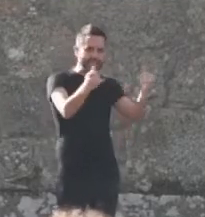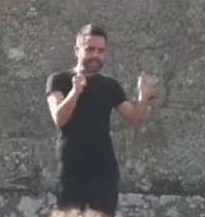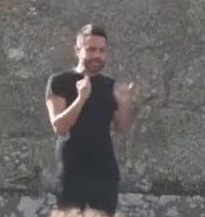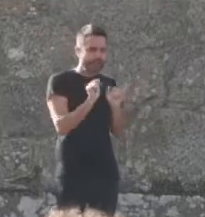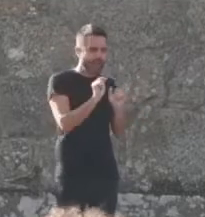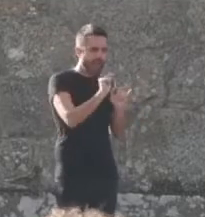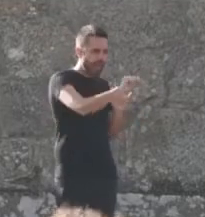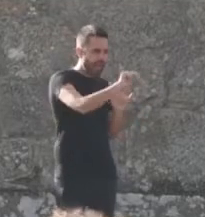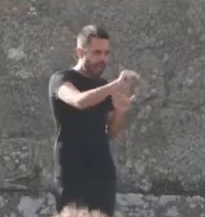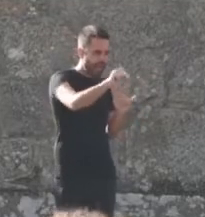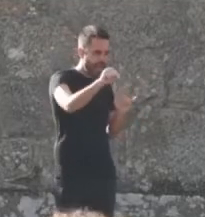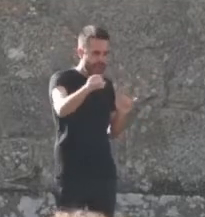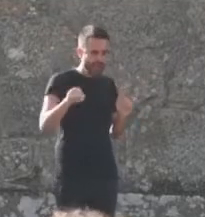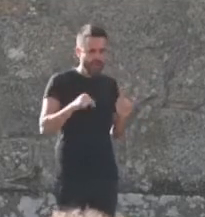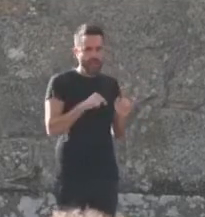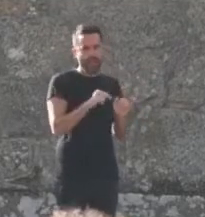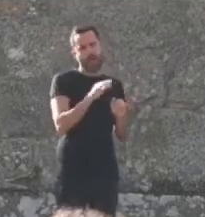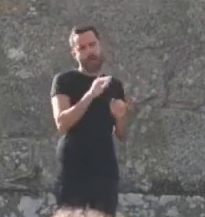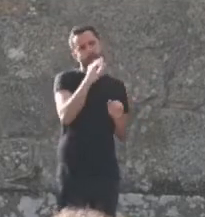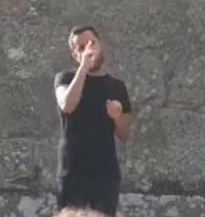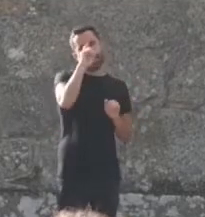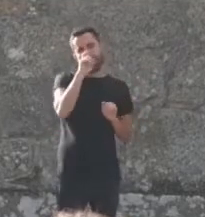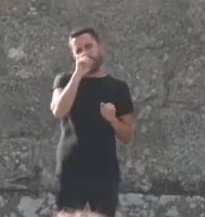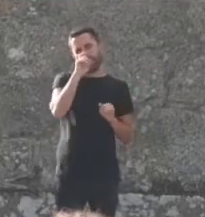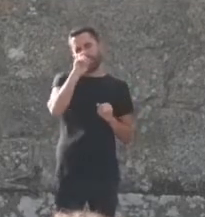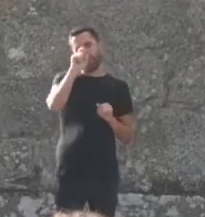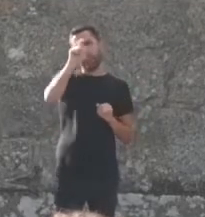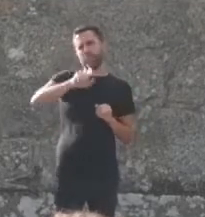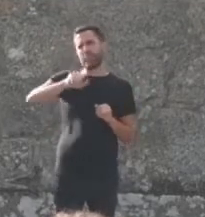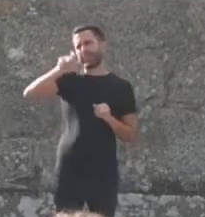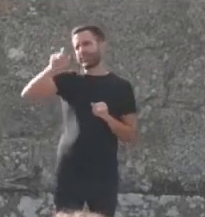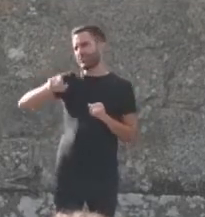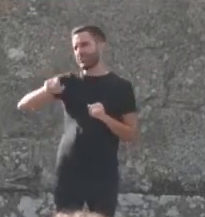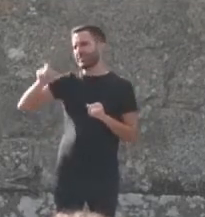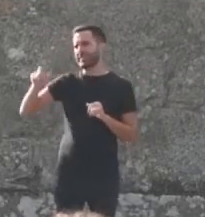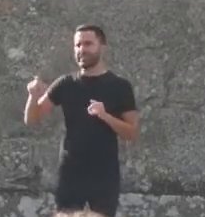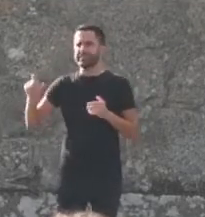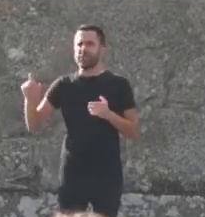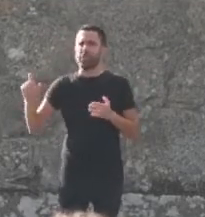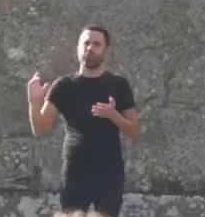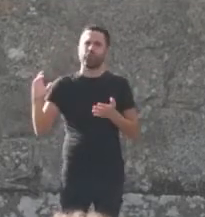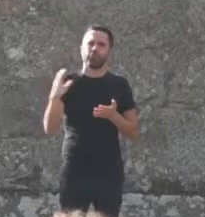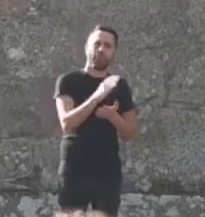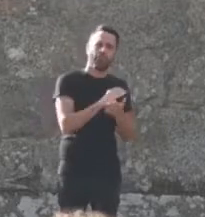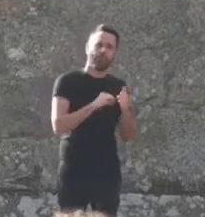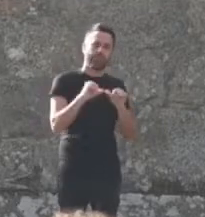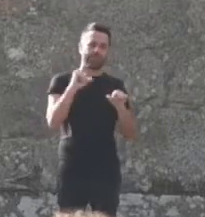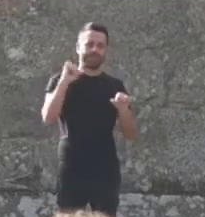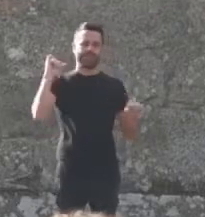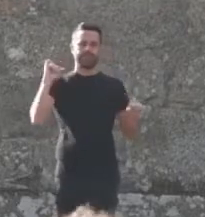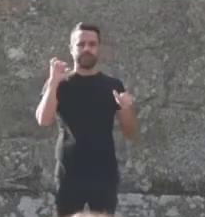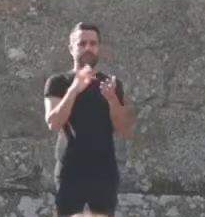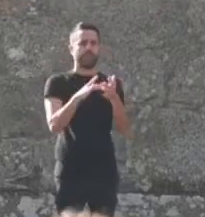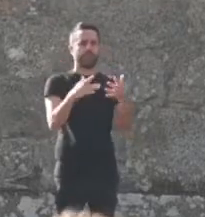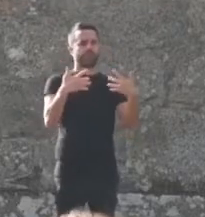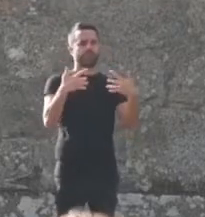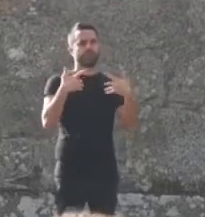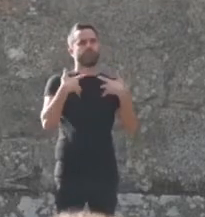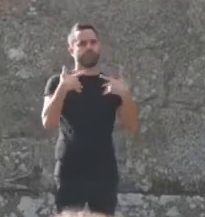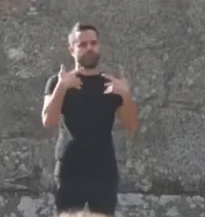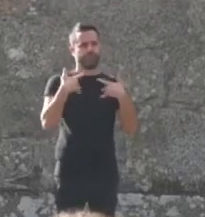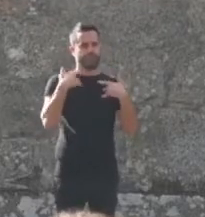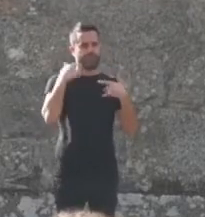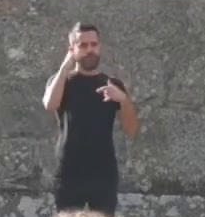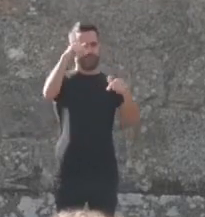illa hai un recordo de todas e cada unha das persoas que estiveron aquí sufrindo. É